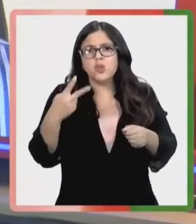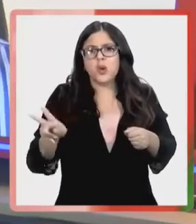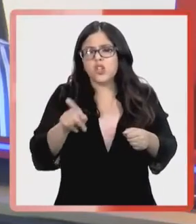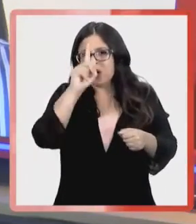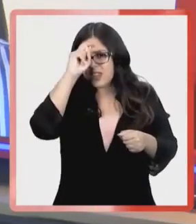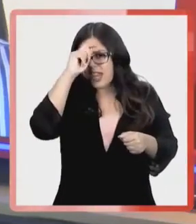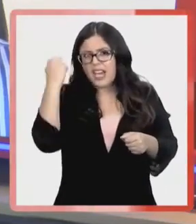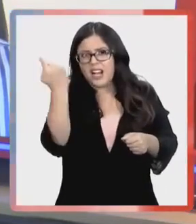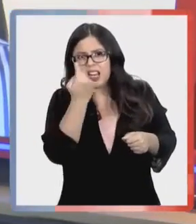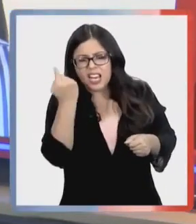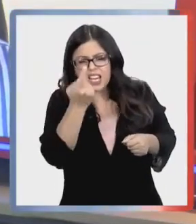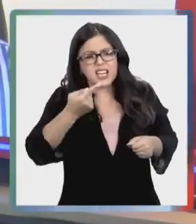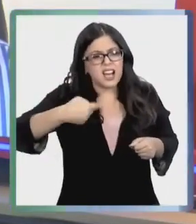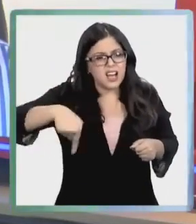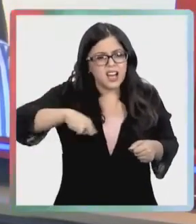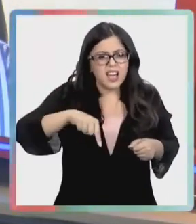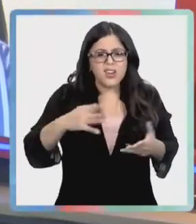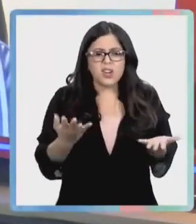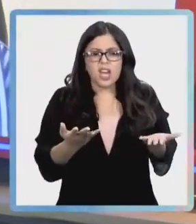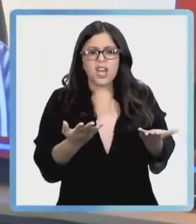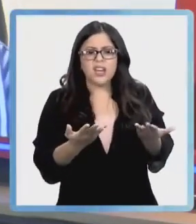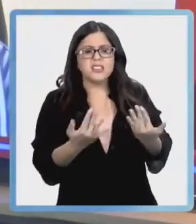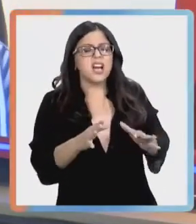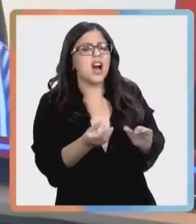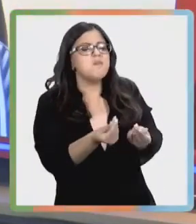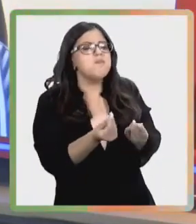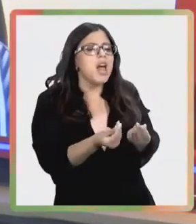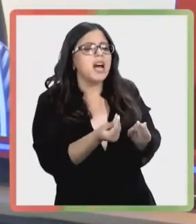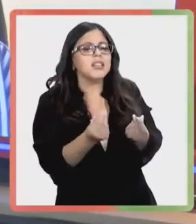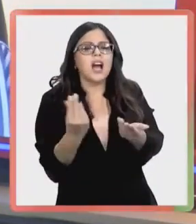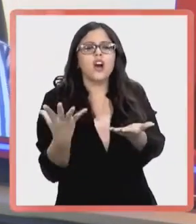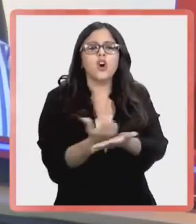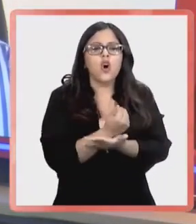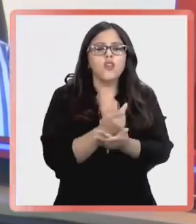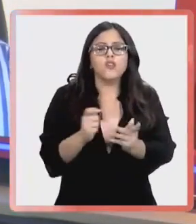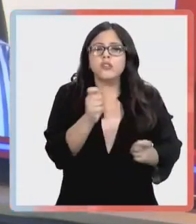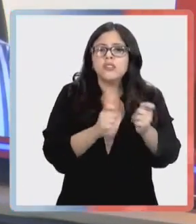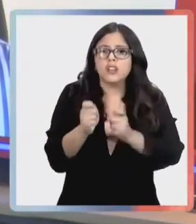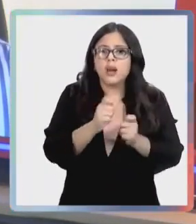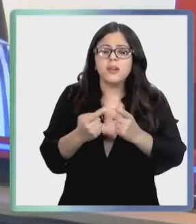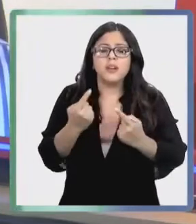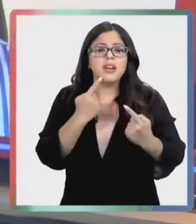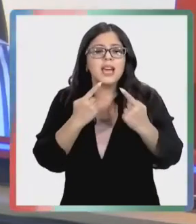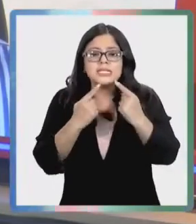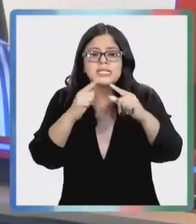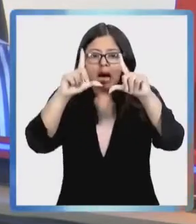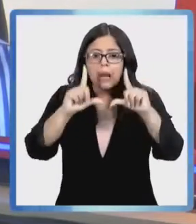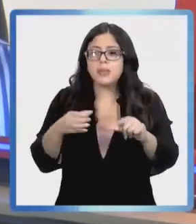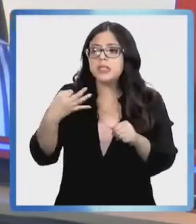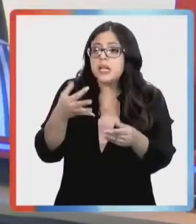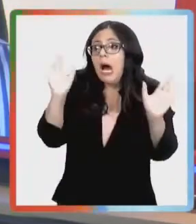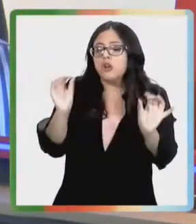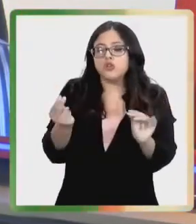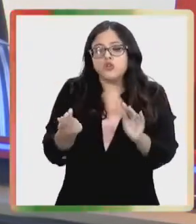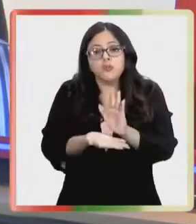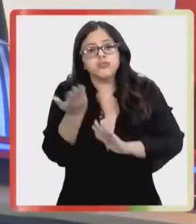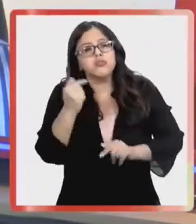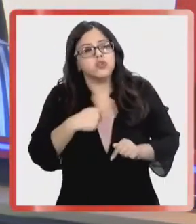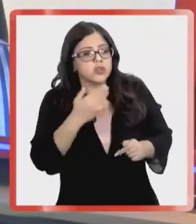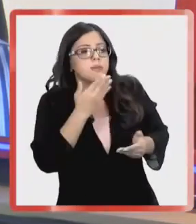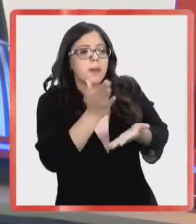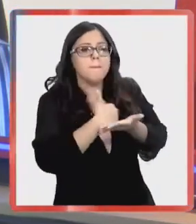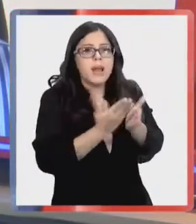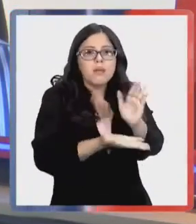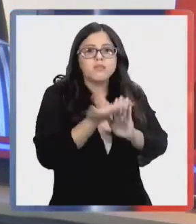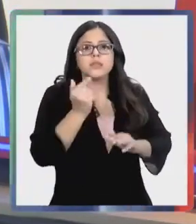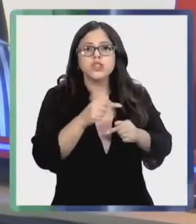de clínicas, fijan por lo tanto el arancel de un examen, de una terapia, en fin, y después dicen, me subieron los precios, entonces yo por lo tanto subo los